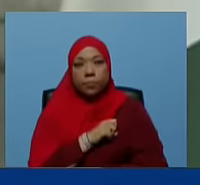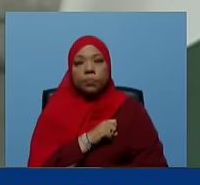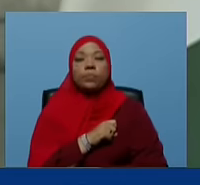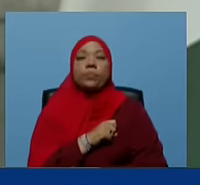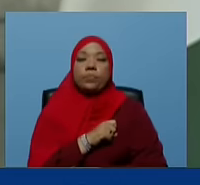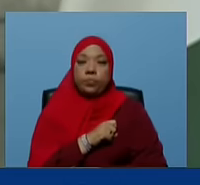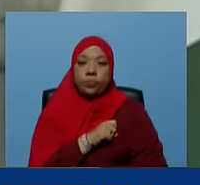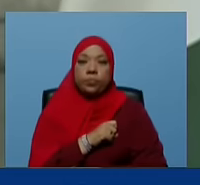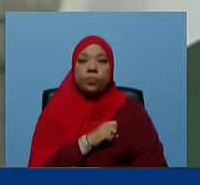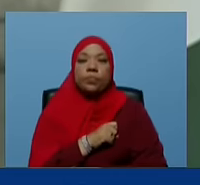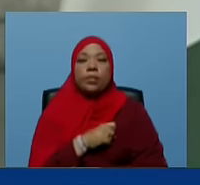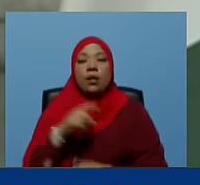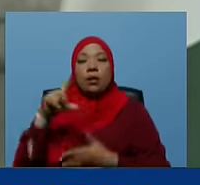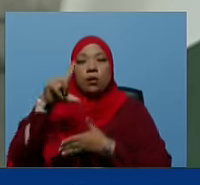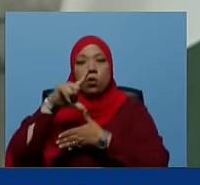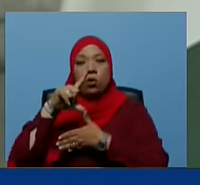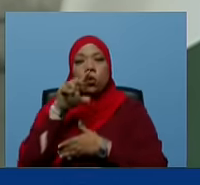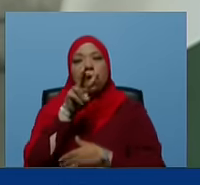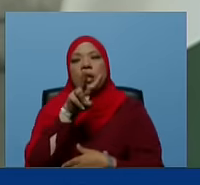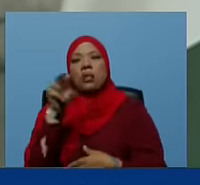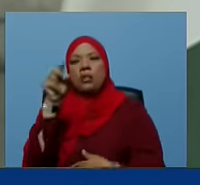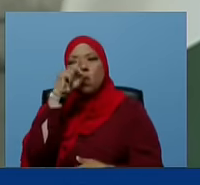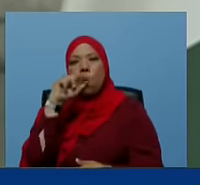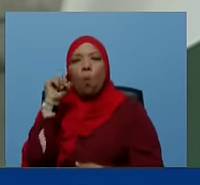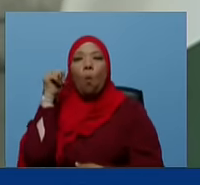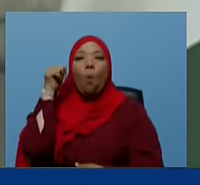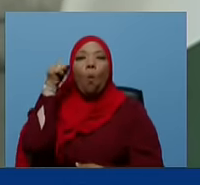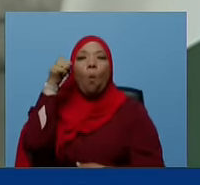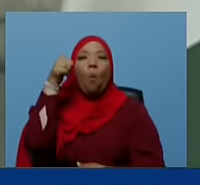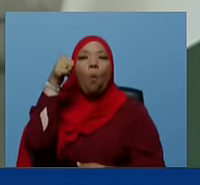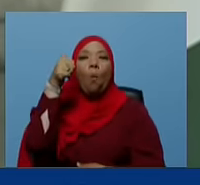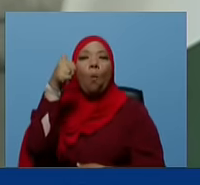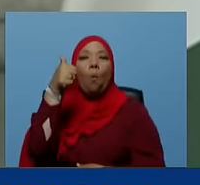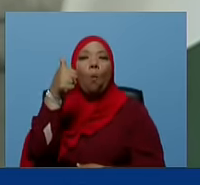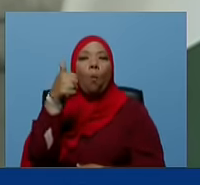echarlo de América después de 300 años de colonialismo.